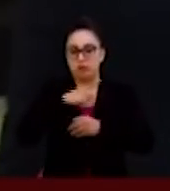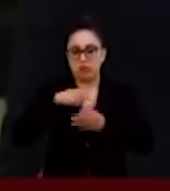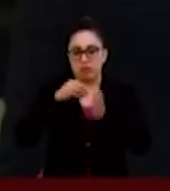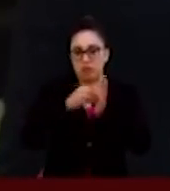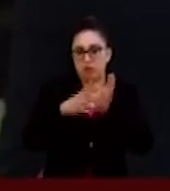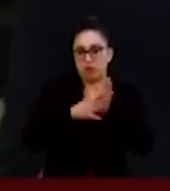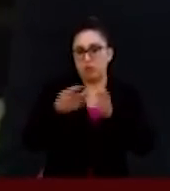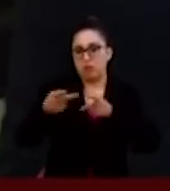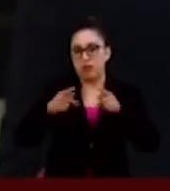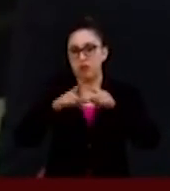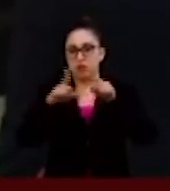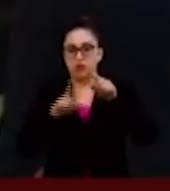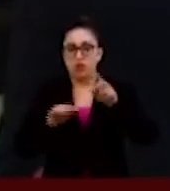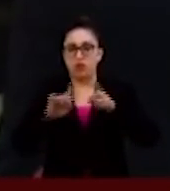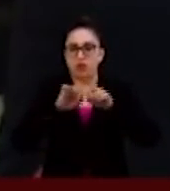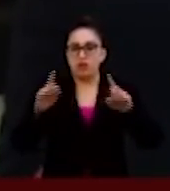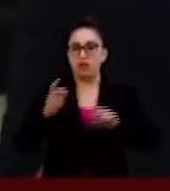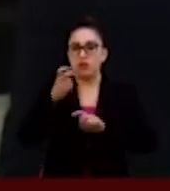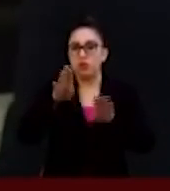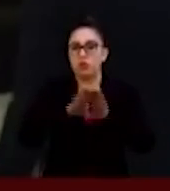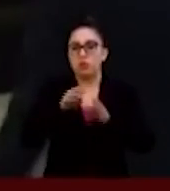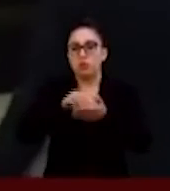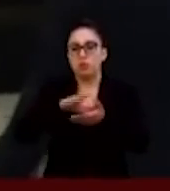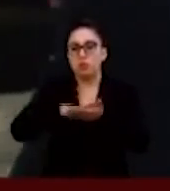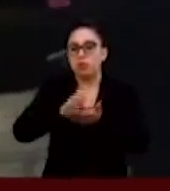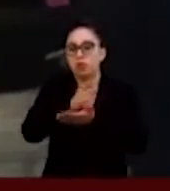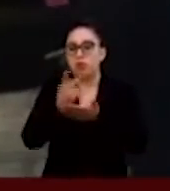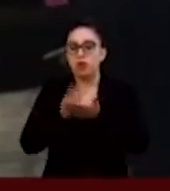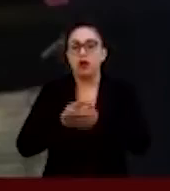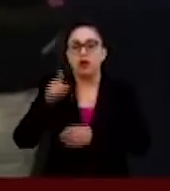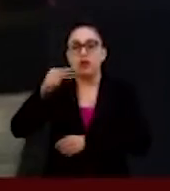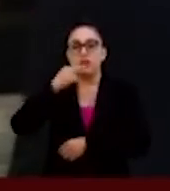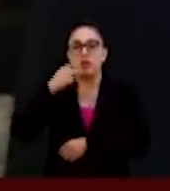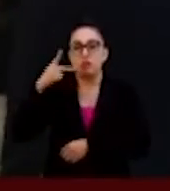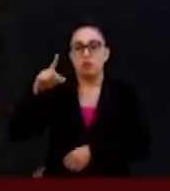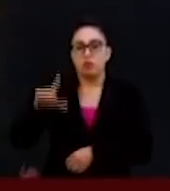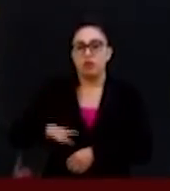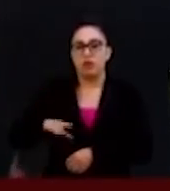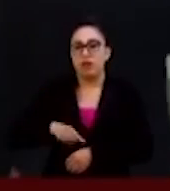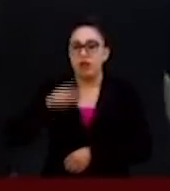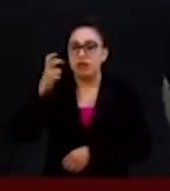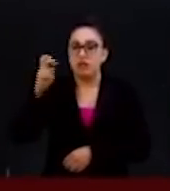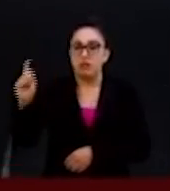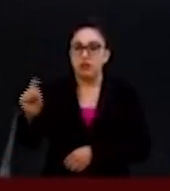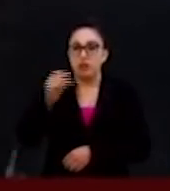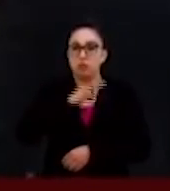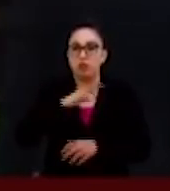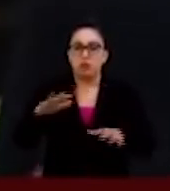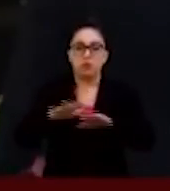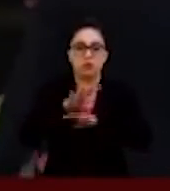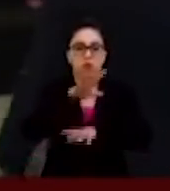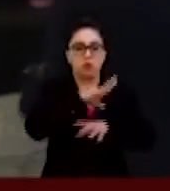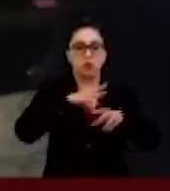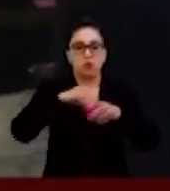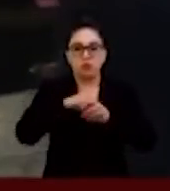Desarrollo. Es una política de Estado, es una tecnología que va a trastocar absolutamente todos los sectores.